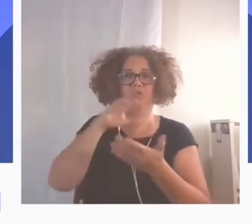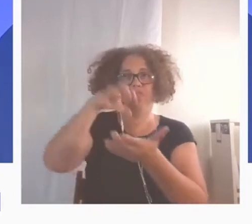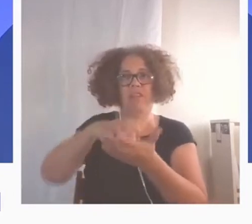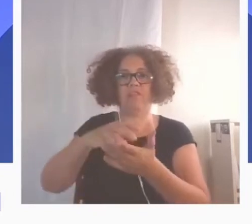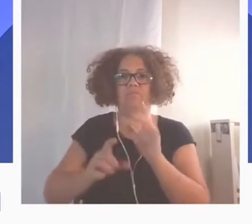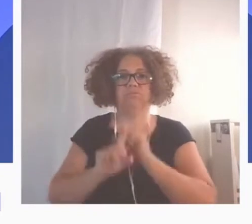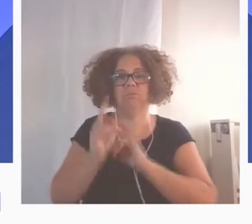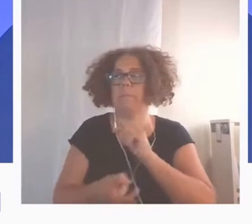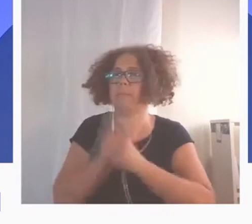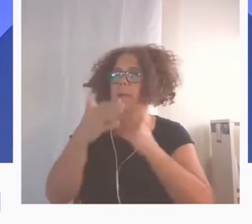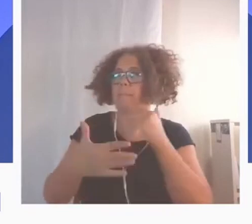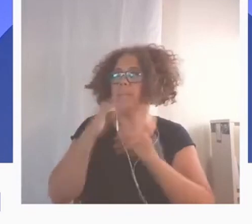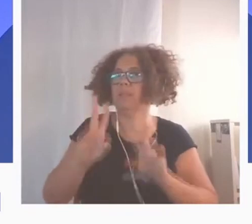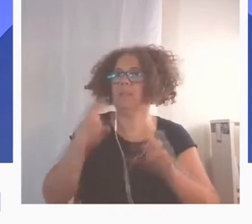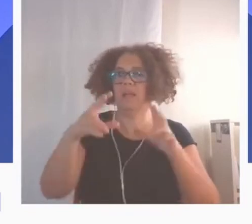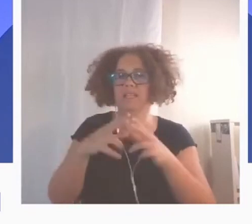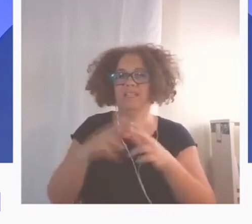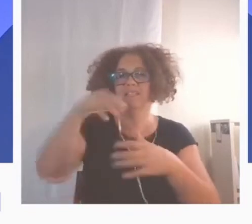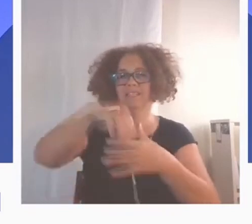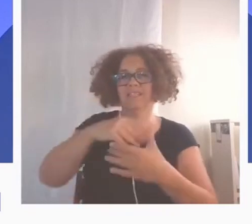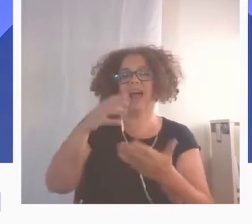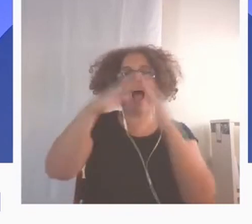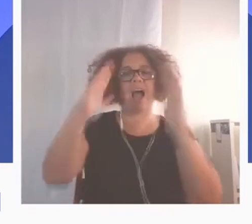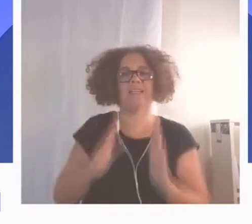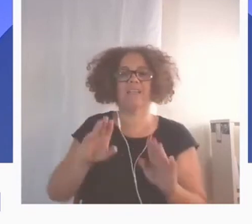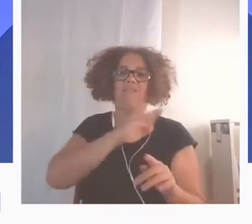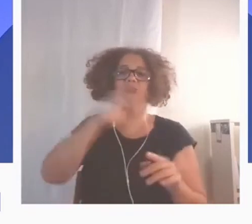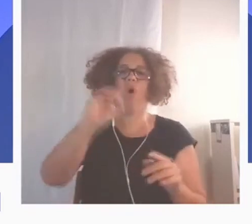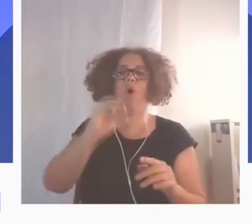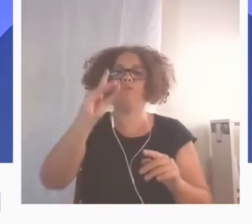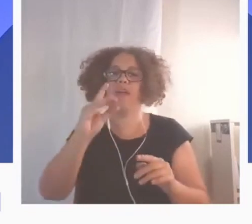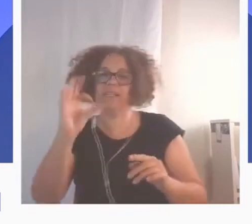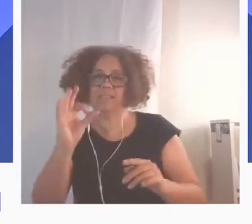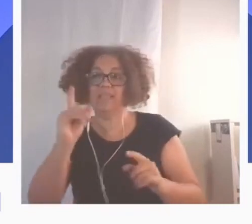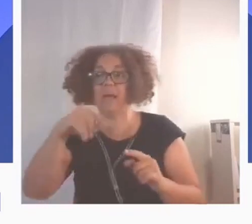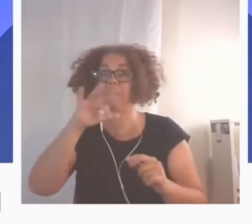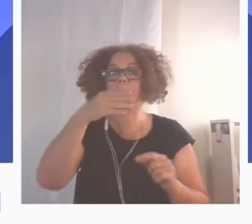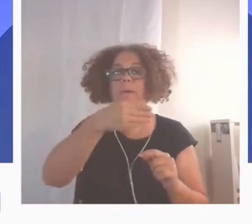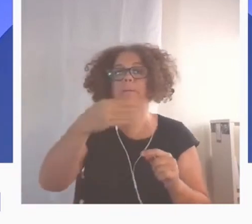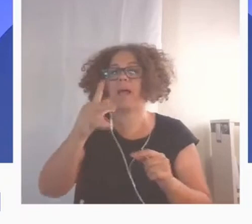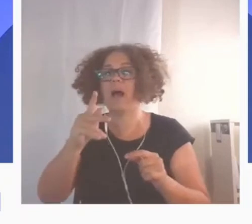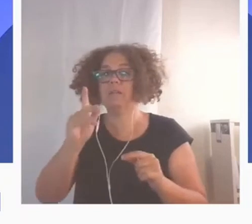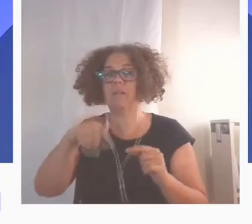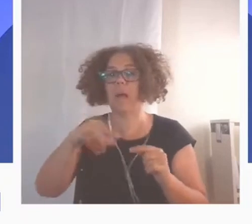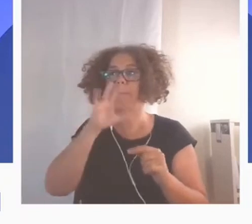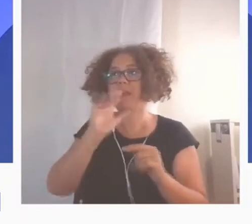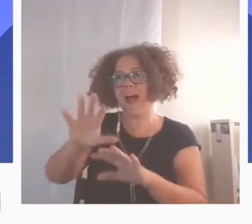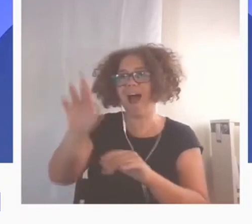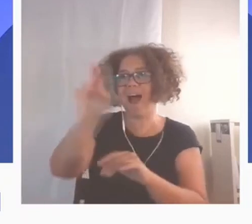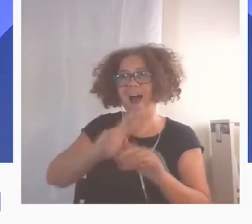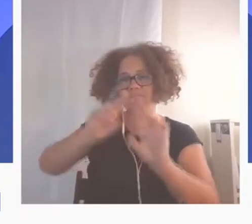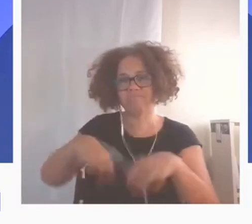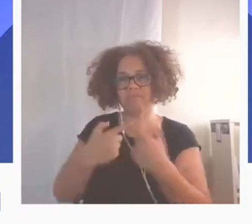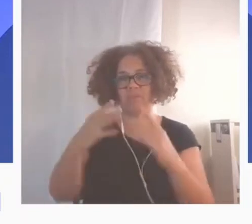en Vizcaya. Es la casa de los ODS. Además, BBK Cuna ha recuperado una casa cura que tenía